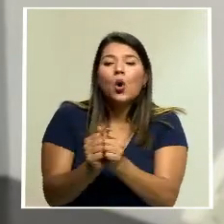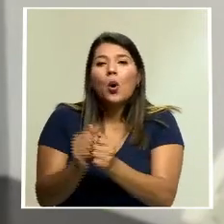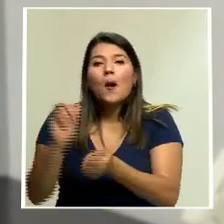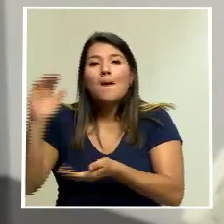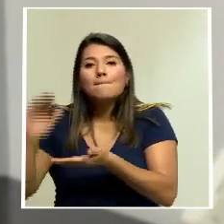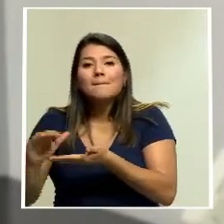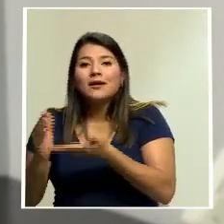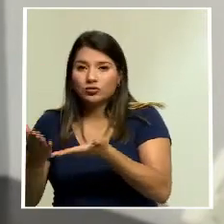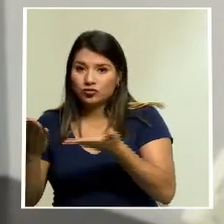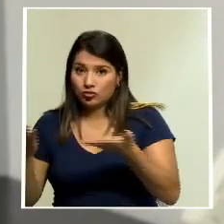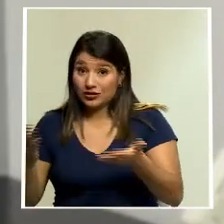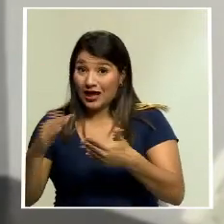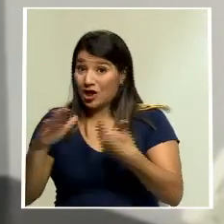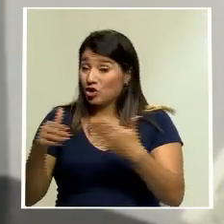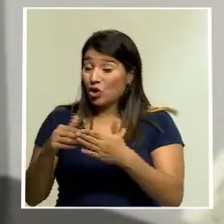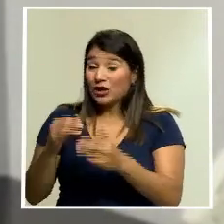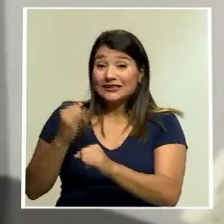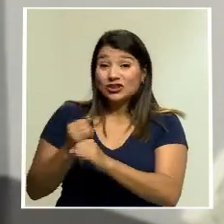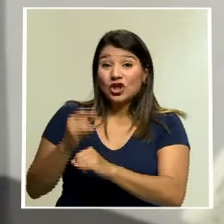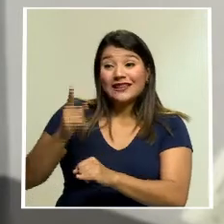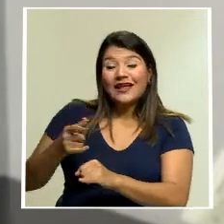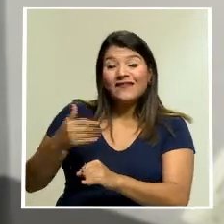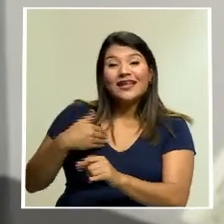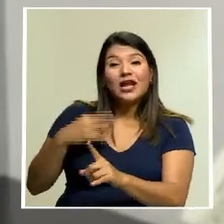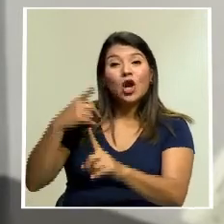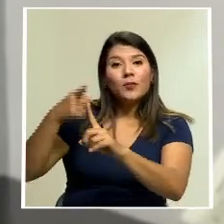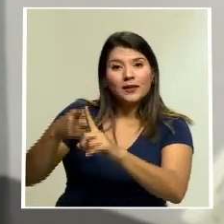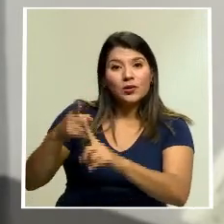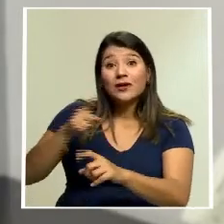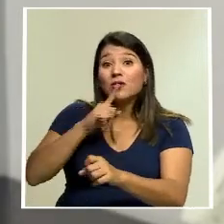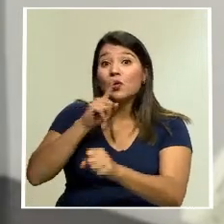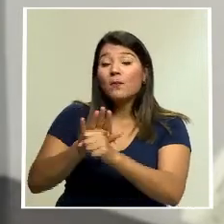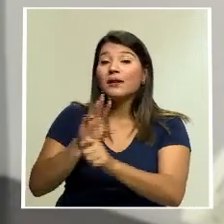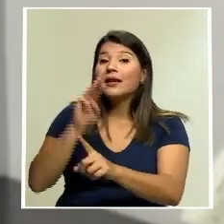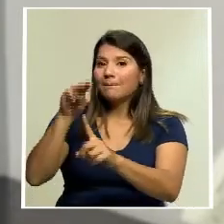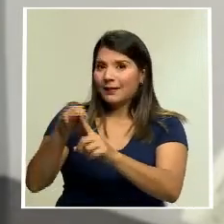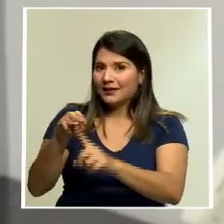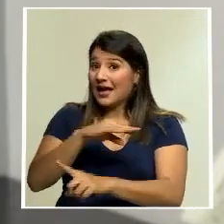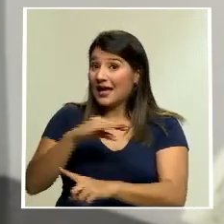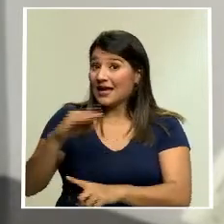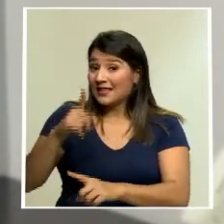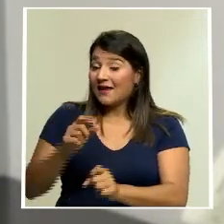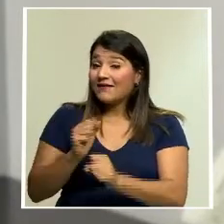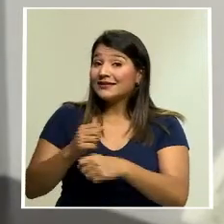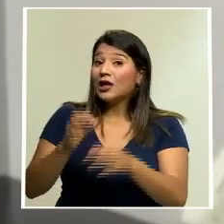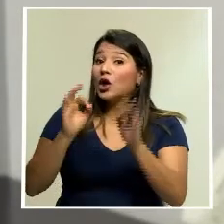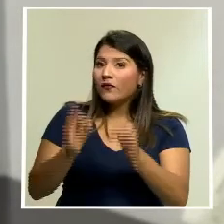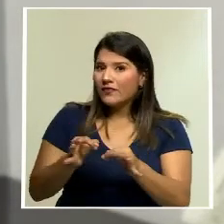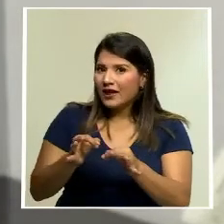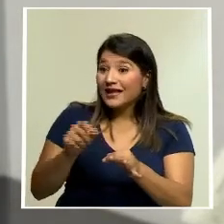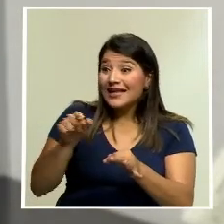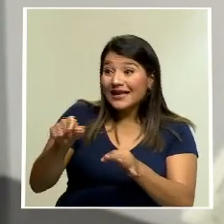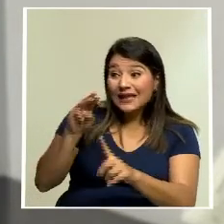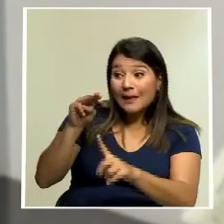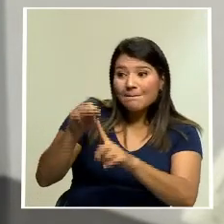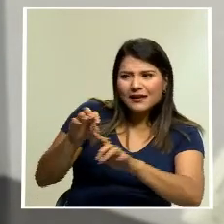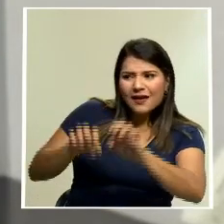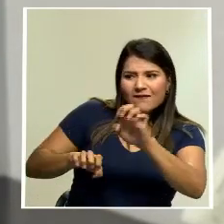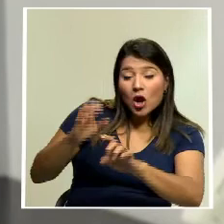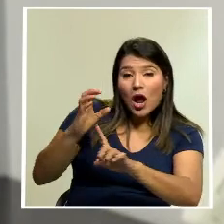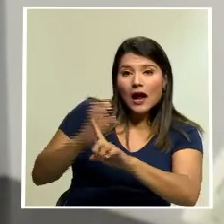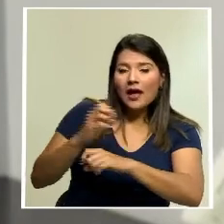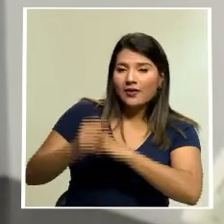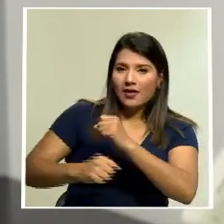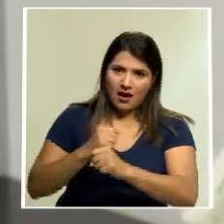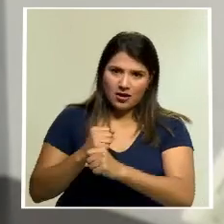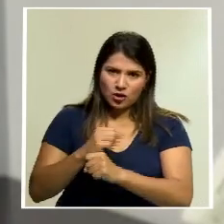cumplir un objetivo y tienen que cumplir metas y tienen que hacerlo muy bien. Y además esas metas tienen que medirse anualmente y además